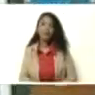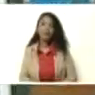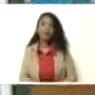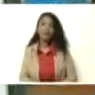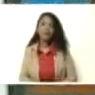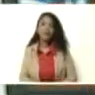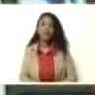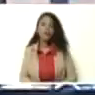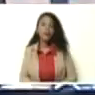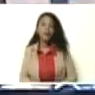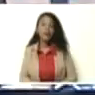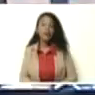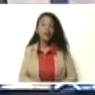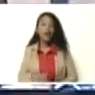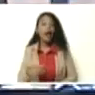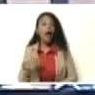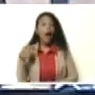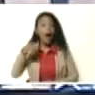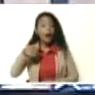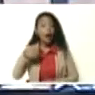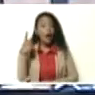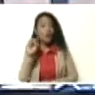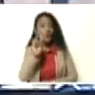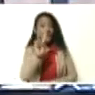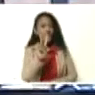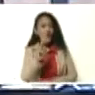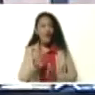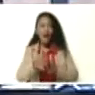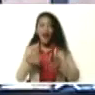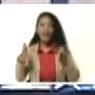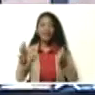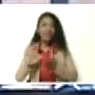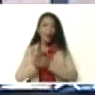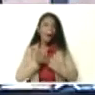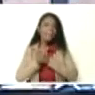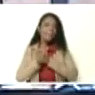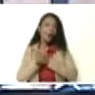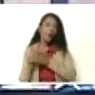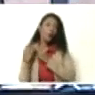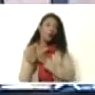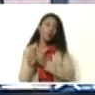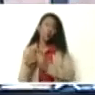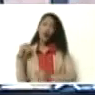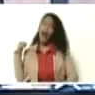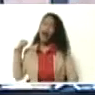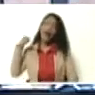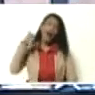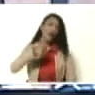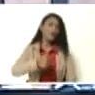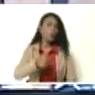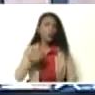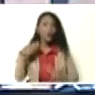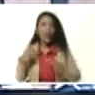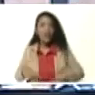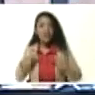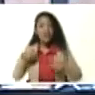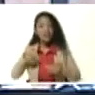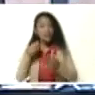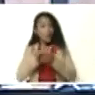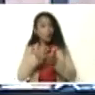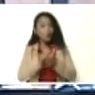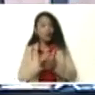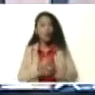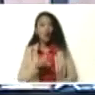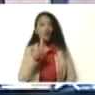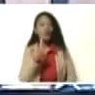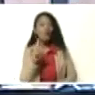Se encuentran dos grandes amigos, compañeros de muchos años de la vida, de esta lucha. Uno